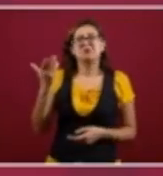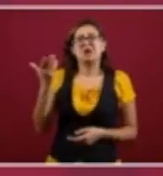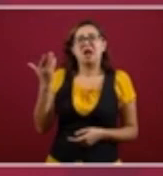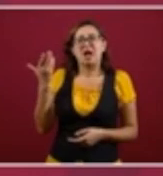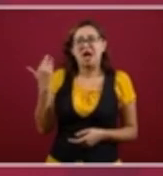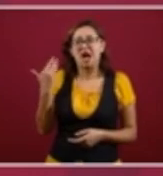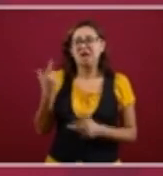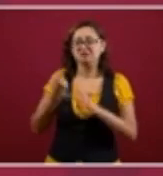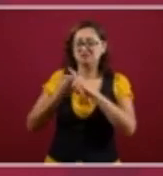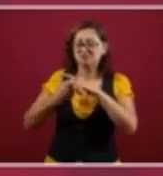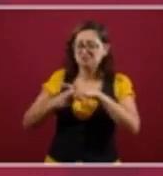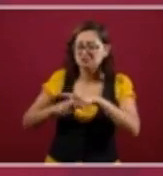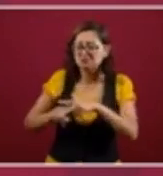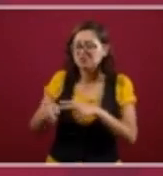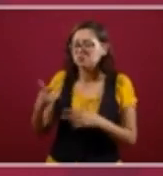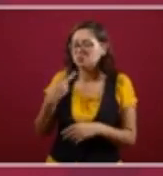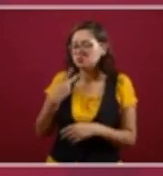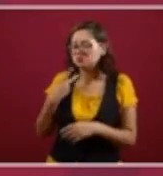o